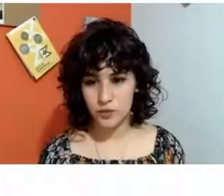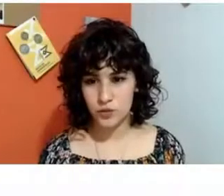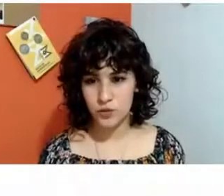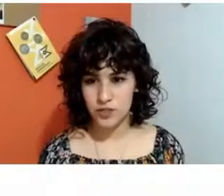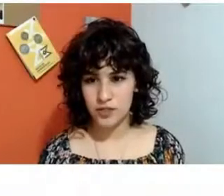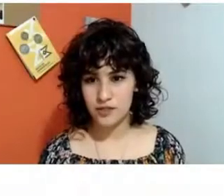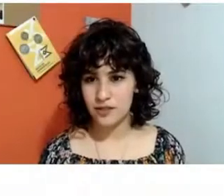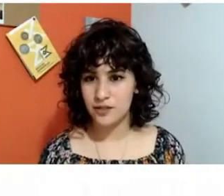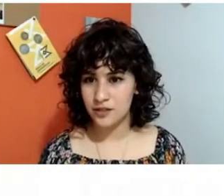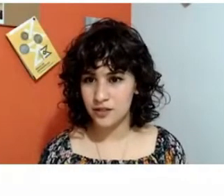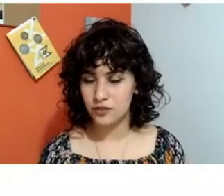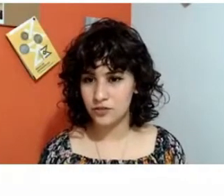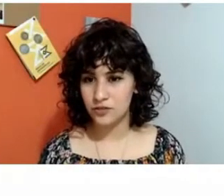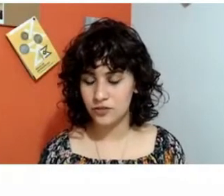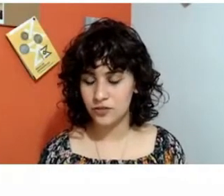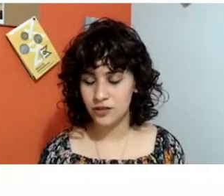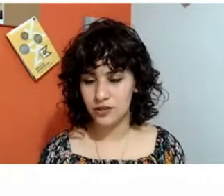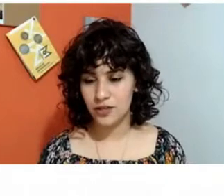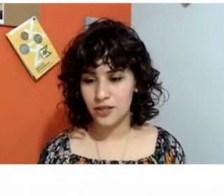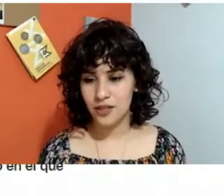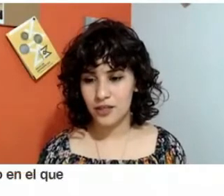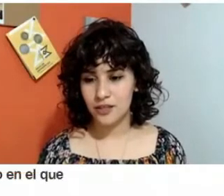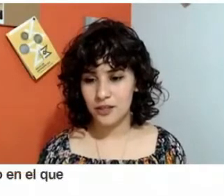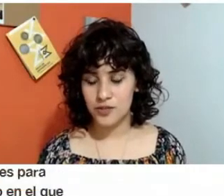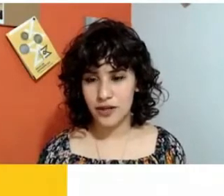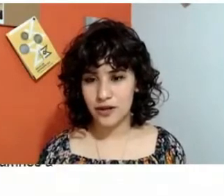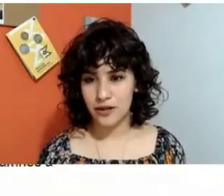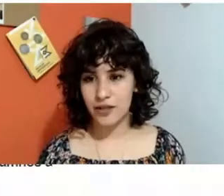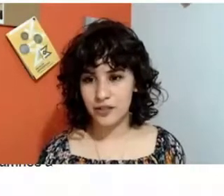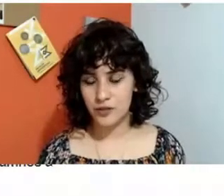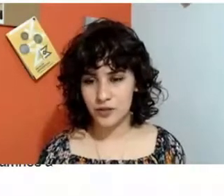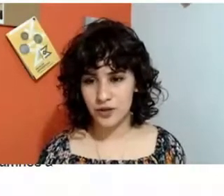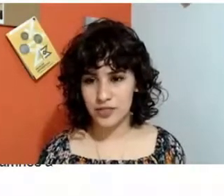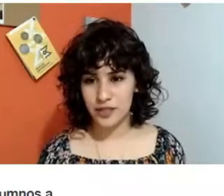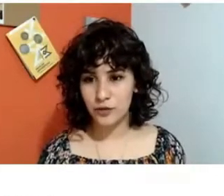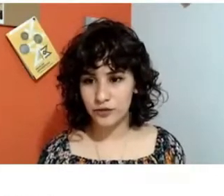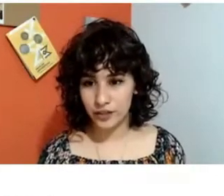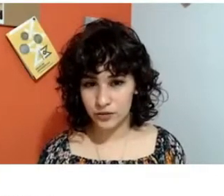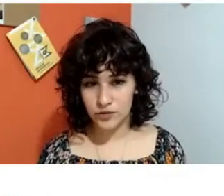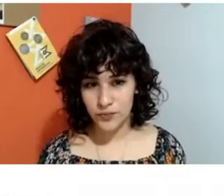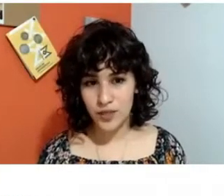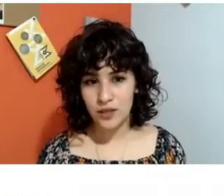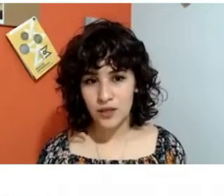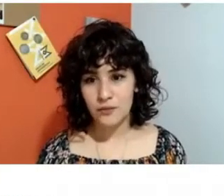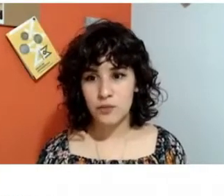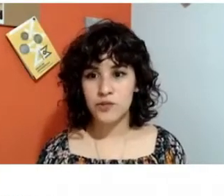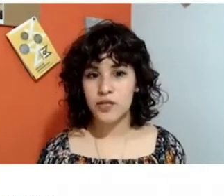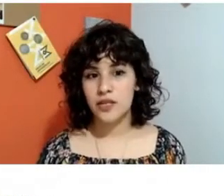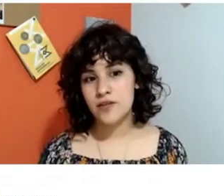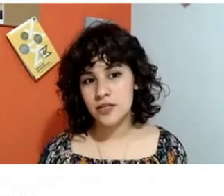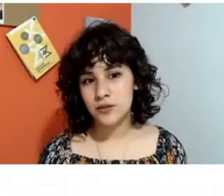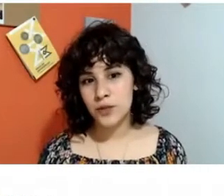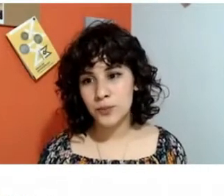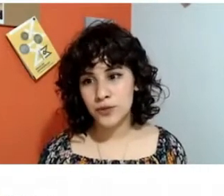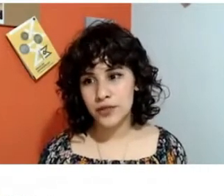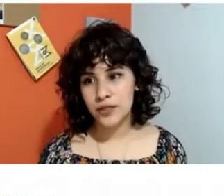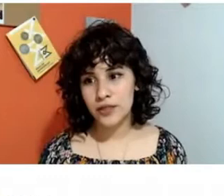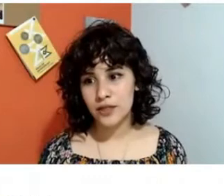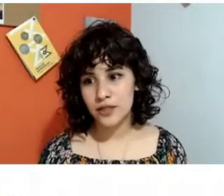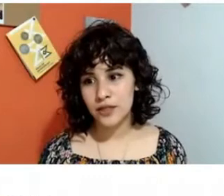que muchos de ustedes están inscritos dentro de nuestra red y de nuestra lista de contactos. Vamos a ir